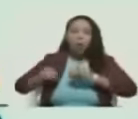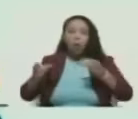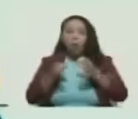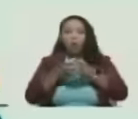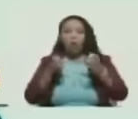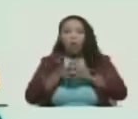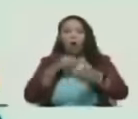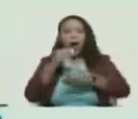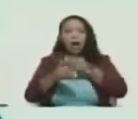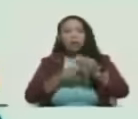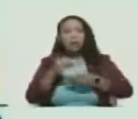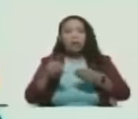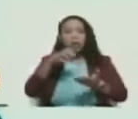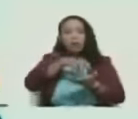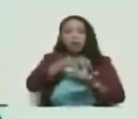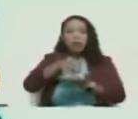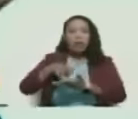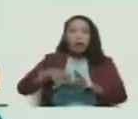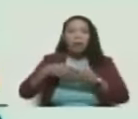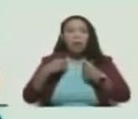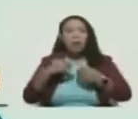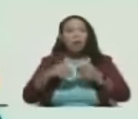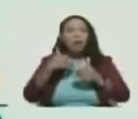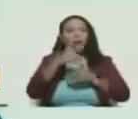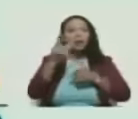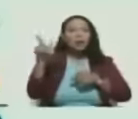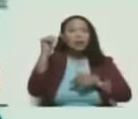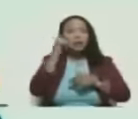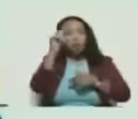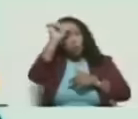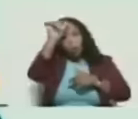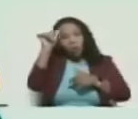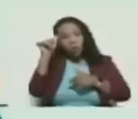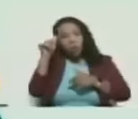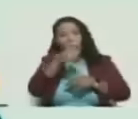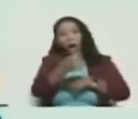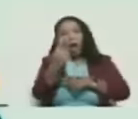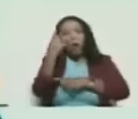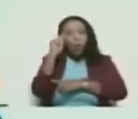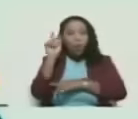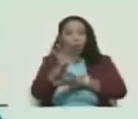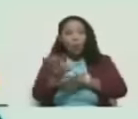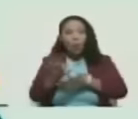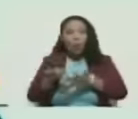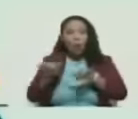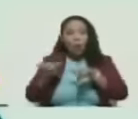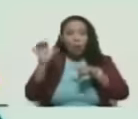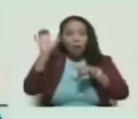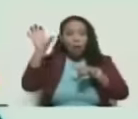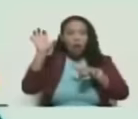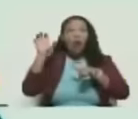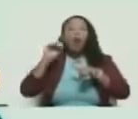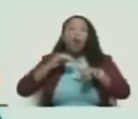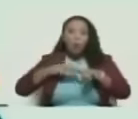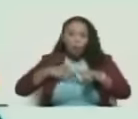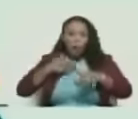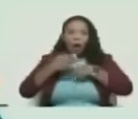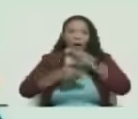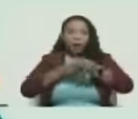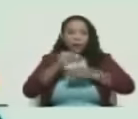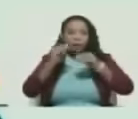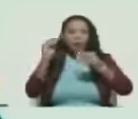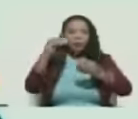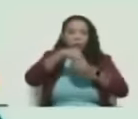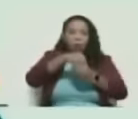e instalarse regionalmente para que luego este sábado y domingo en cada uno de los municipios del país también instalemos cada uno de